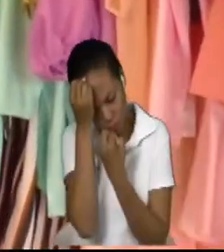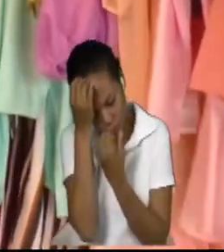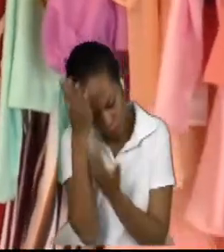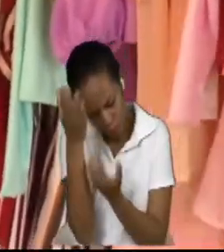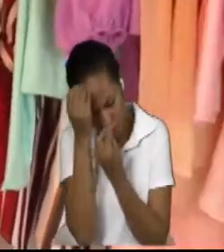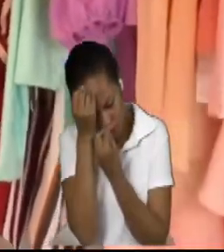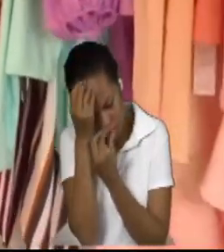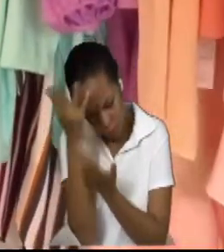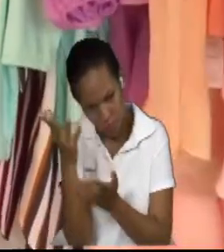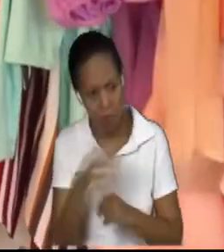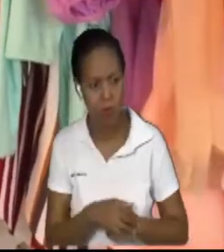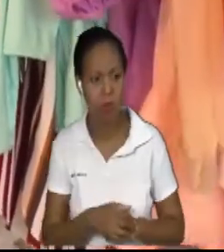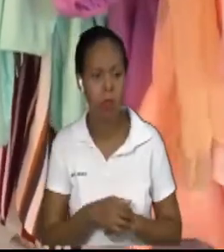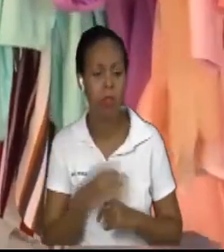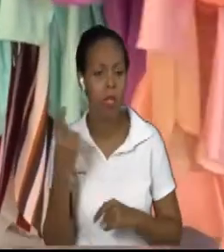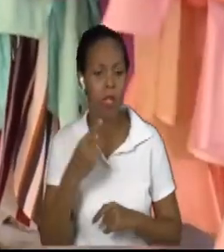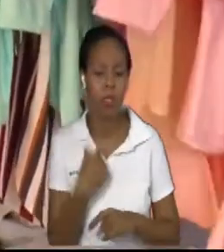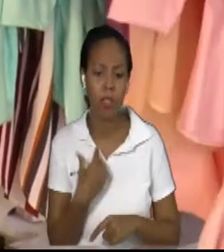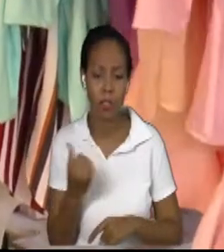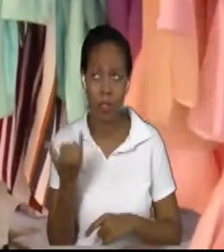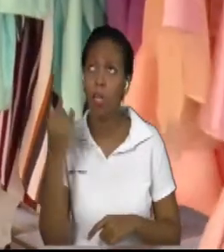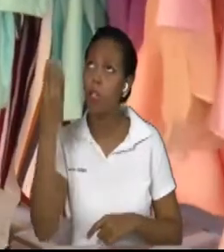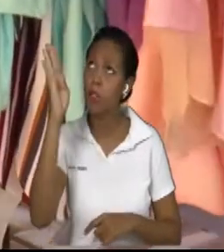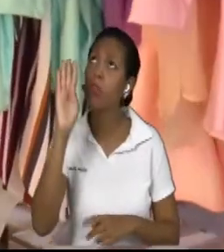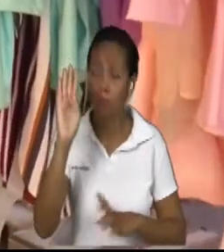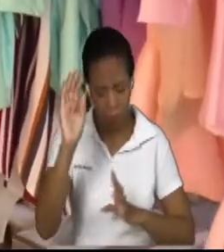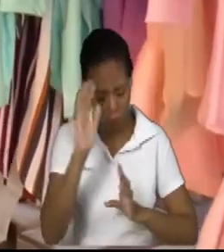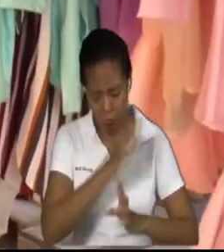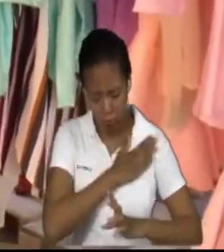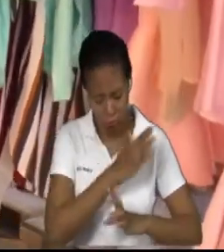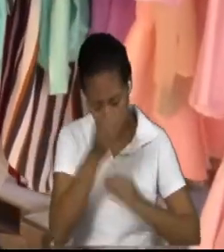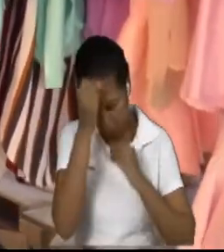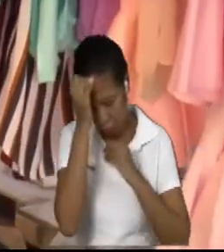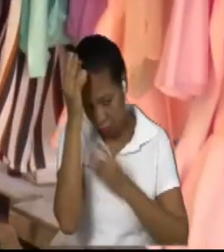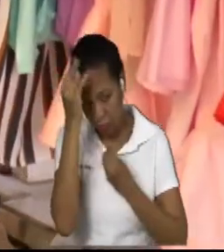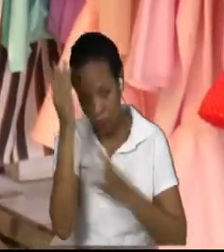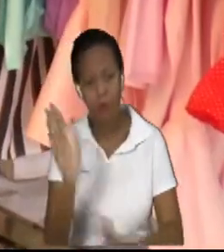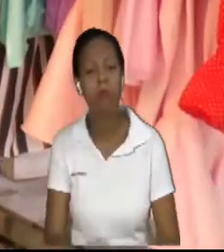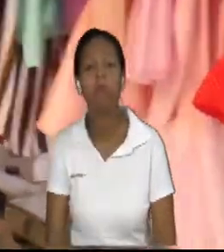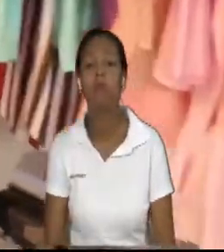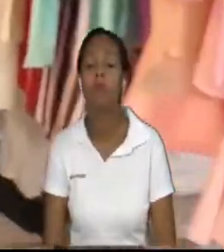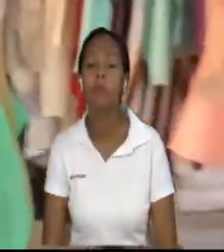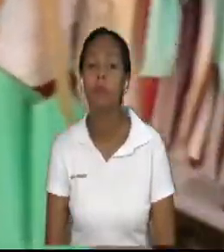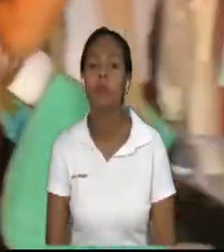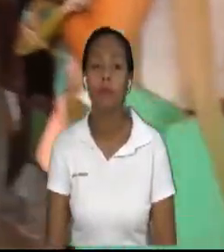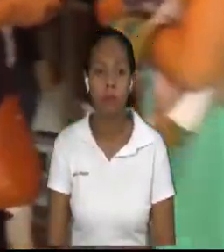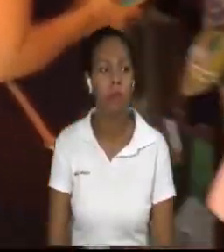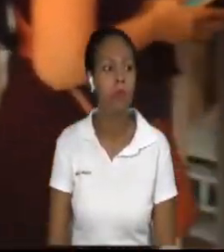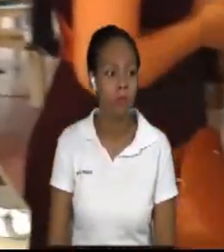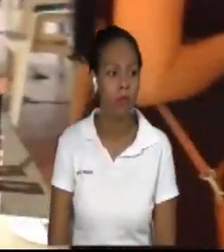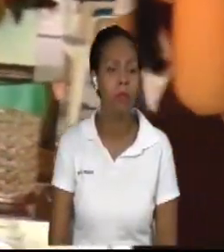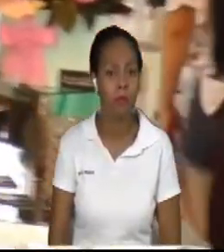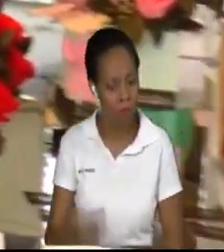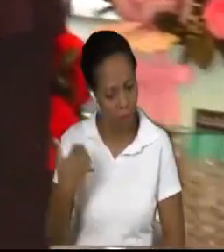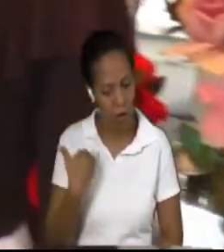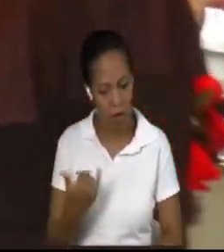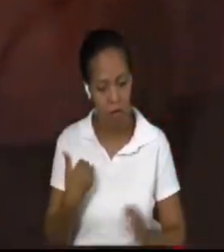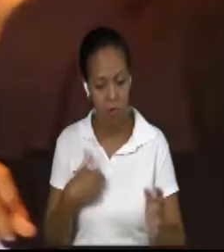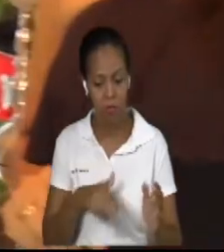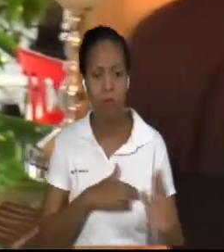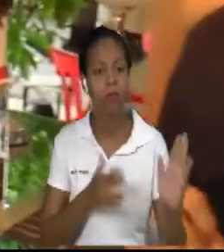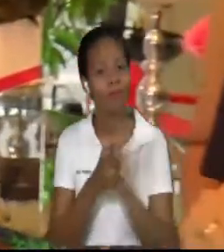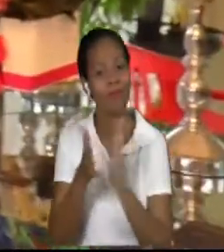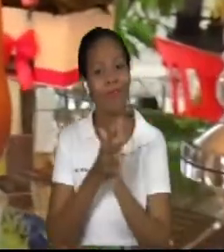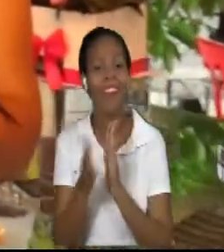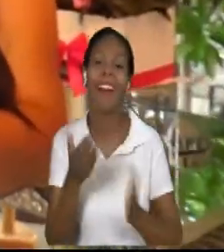de decirle siempre ese sí a nuestro Dios. Bueno, entonces este era nuestro mensaje a todos ustedes. Muchísimas gracias